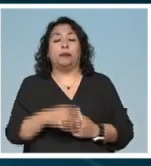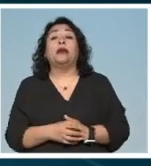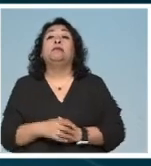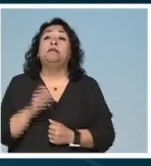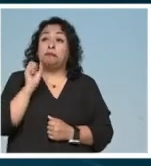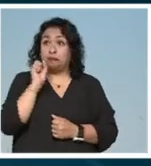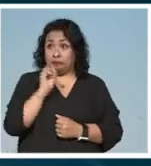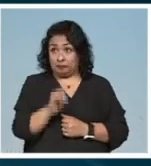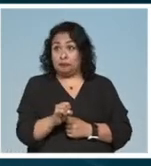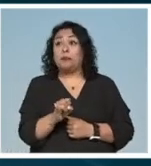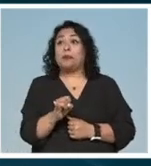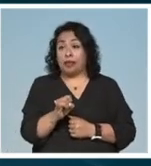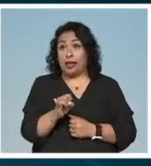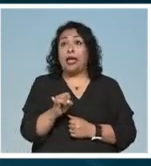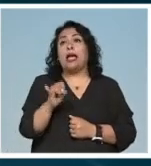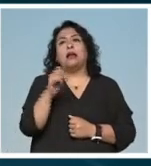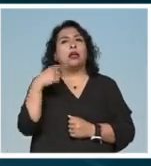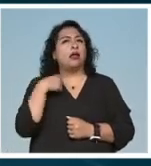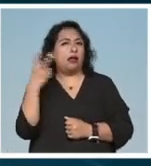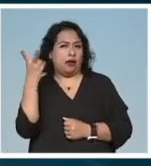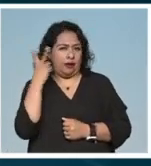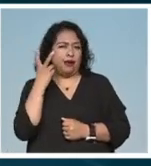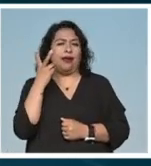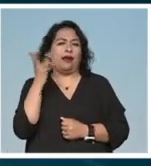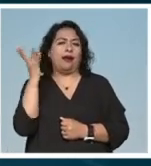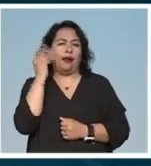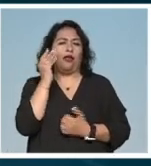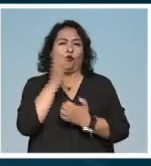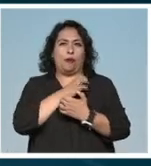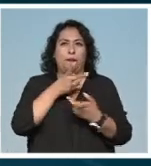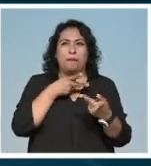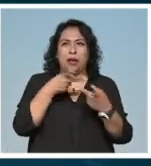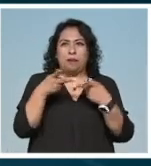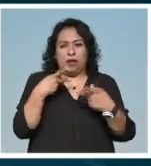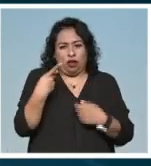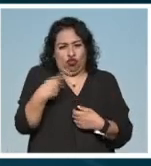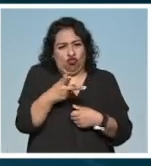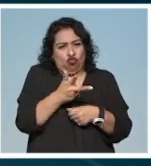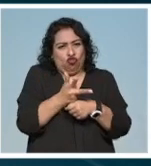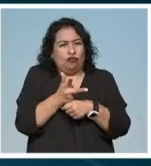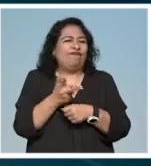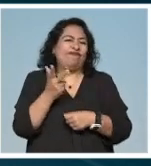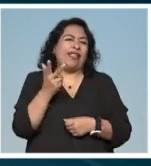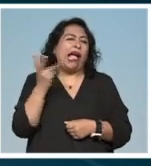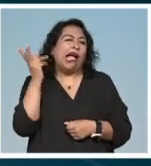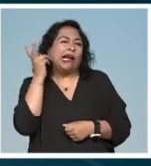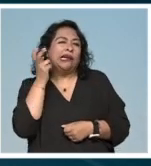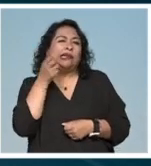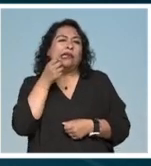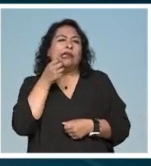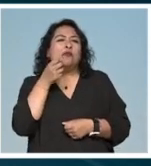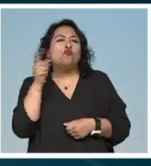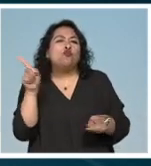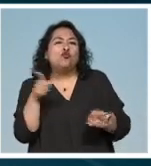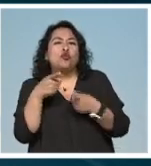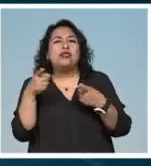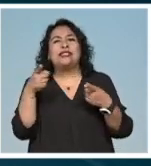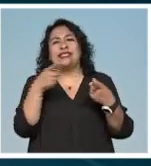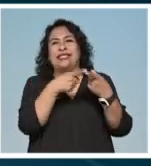supuesto, en la parte sonora, Radio Educación está preparando su propio documental sobre el centenario de la